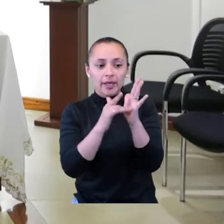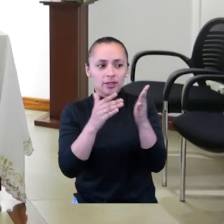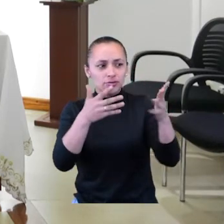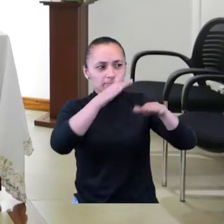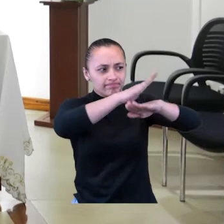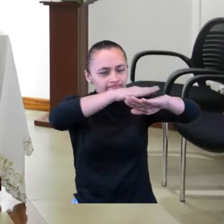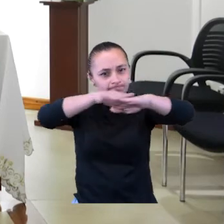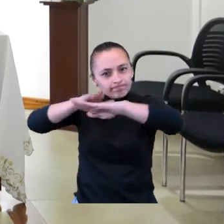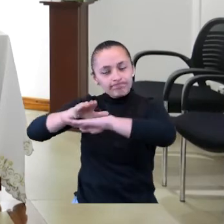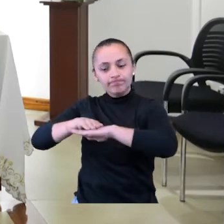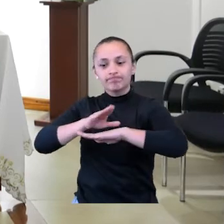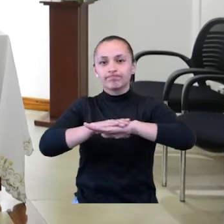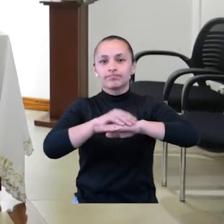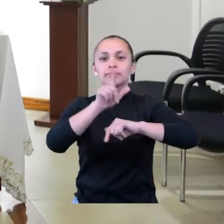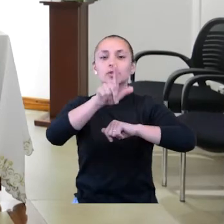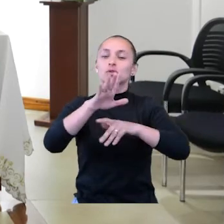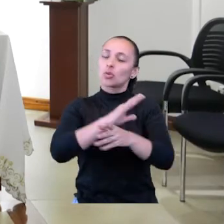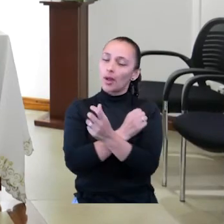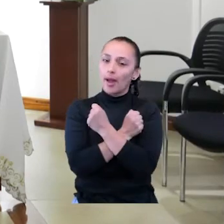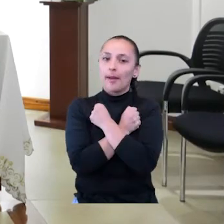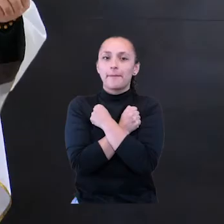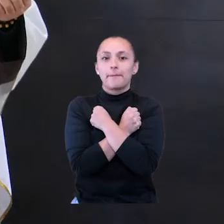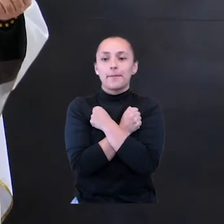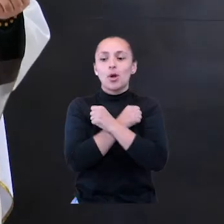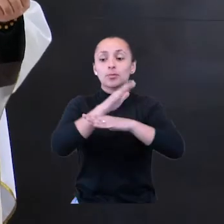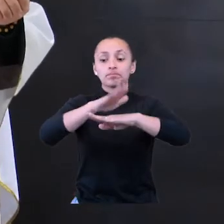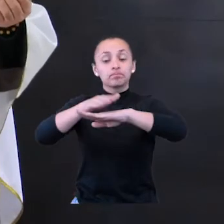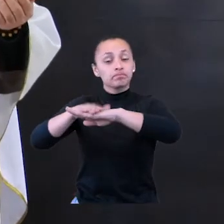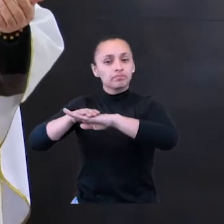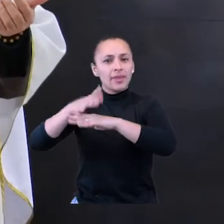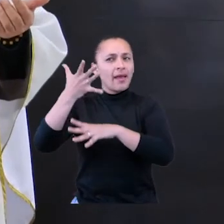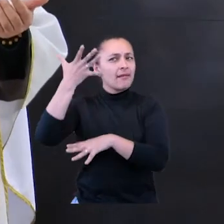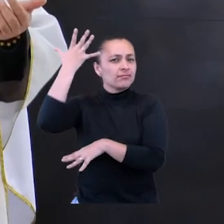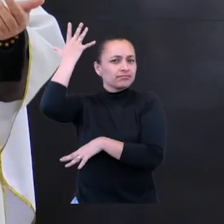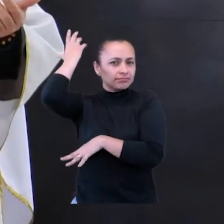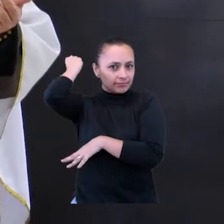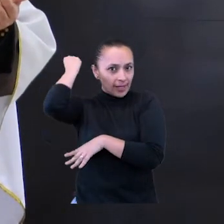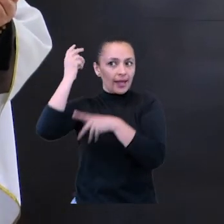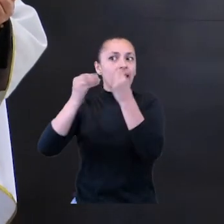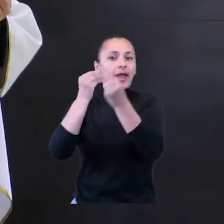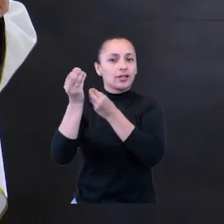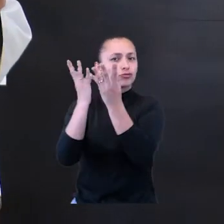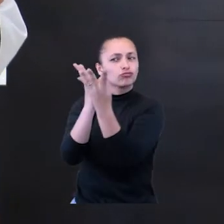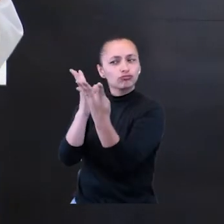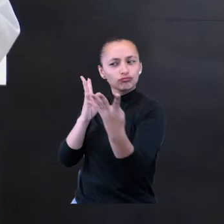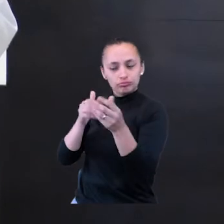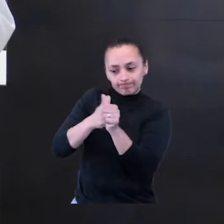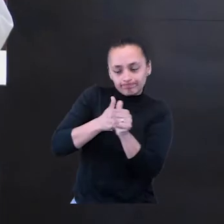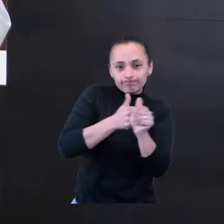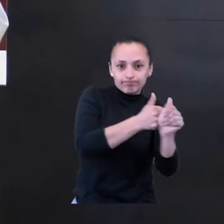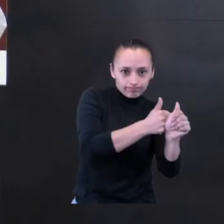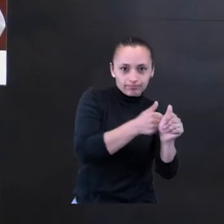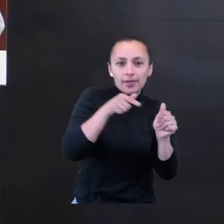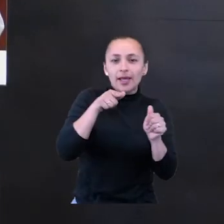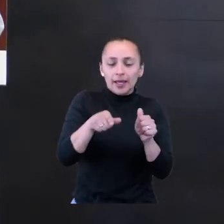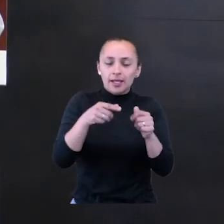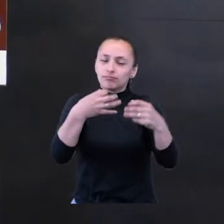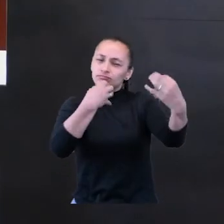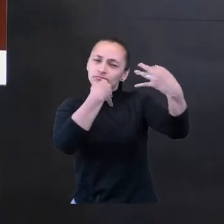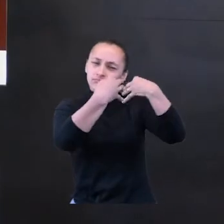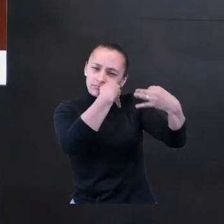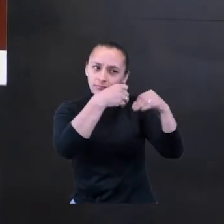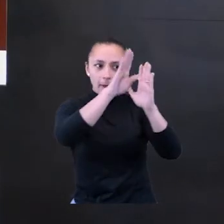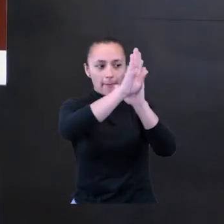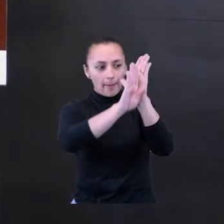congrega para el banquete pascual de su amor y como hizo en otros tiempos con sus discípulos él nos explica las